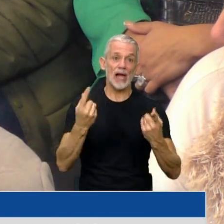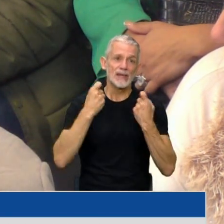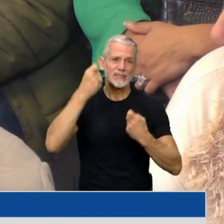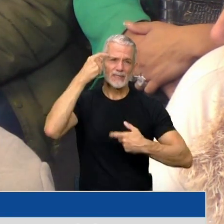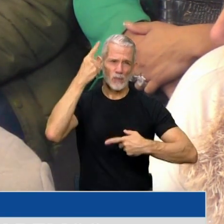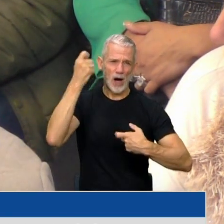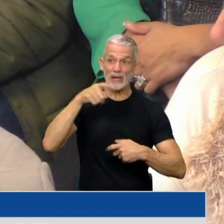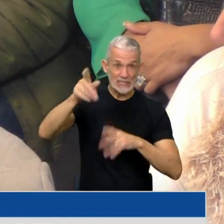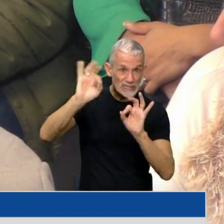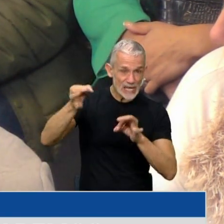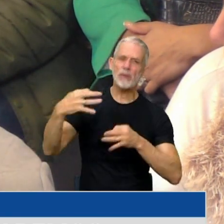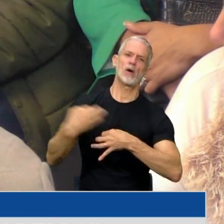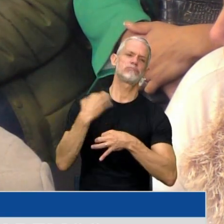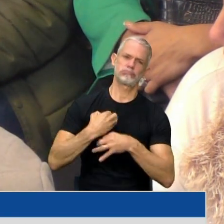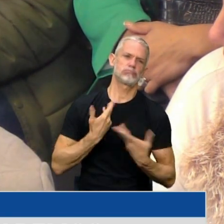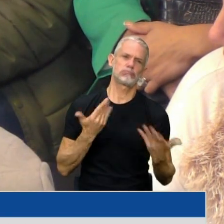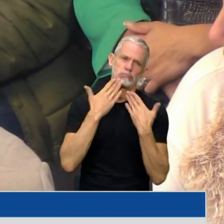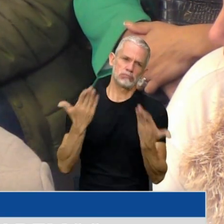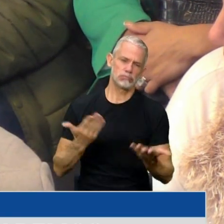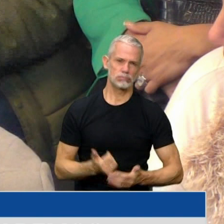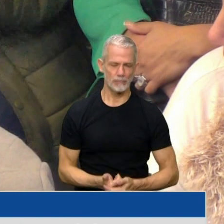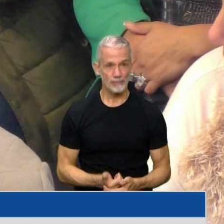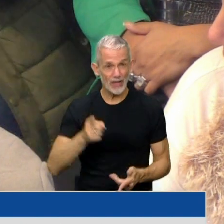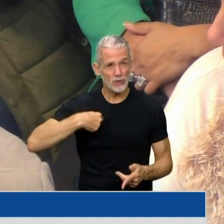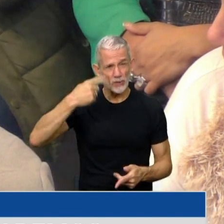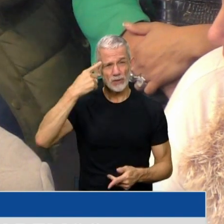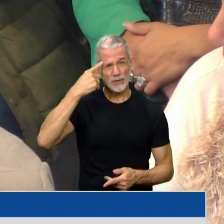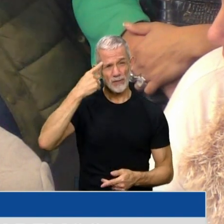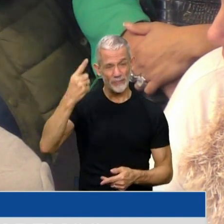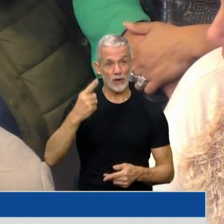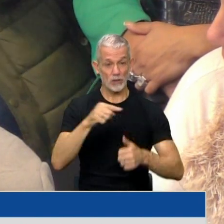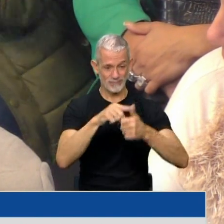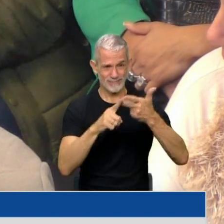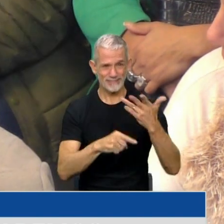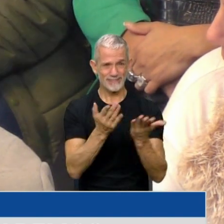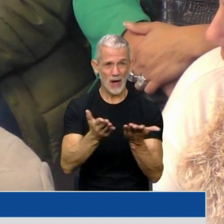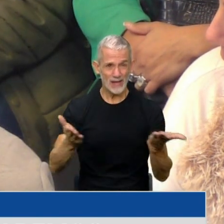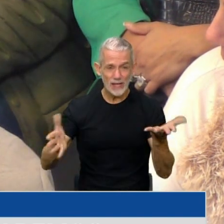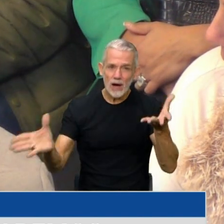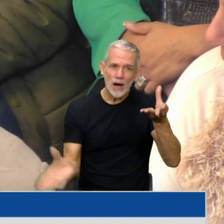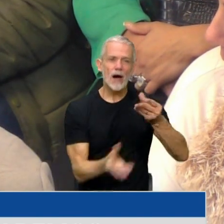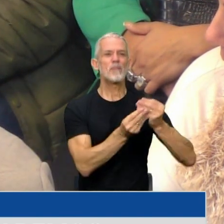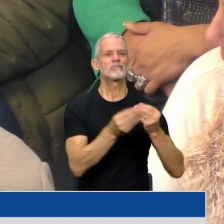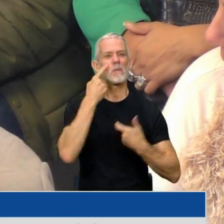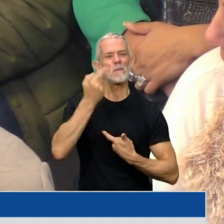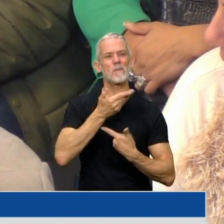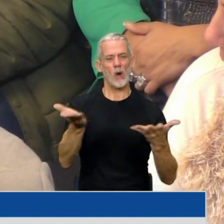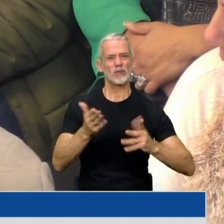aprender de quienes tenían que enseñarnos. Entonces me parece que esto es una gran oportunidad para que